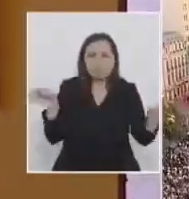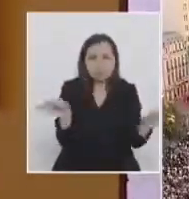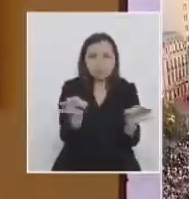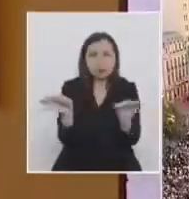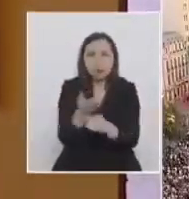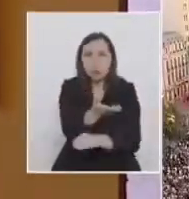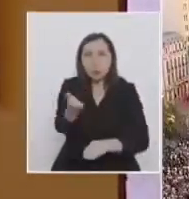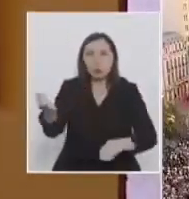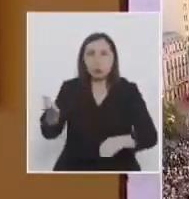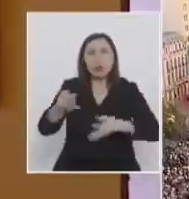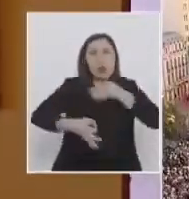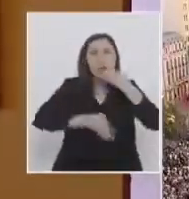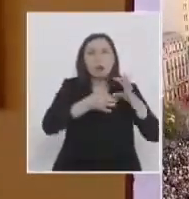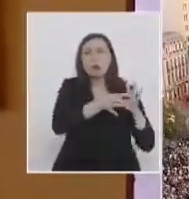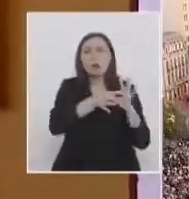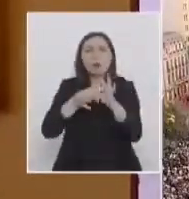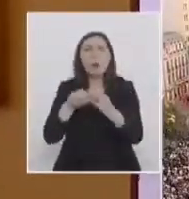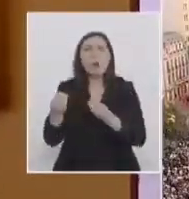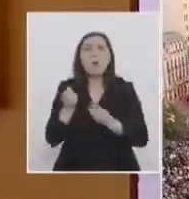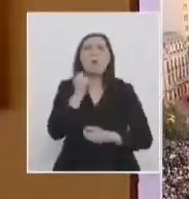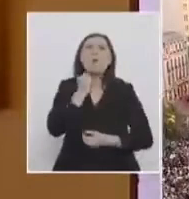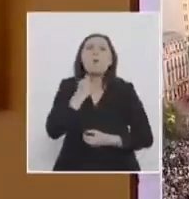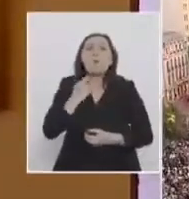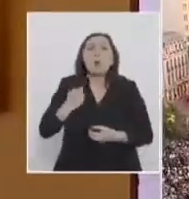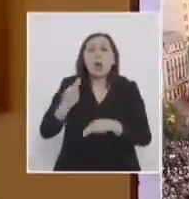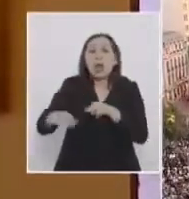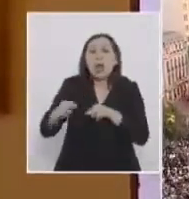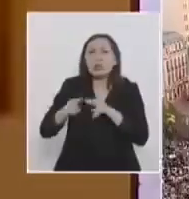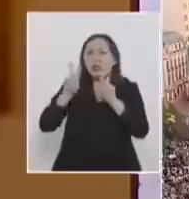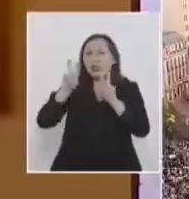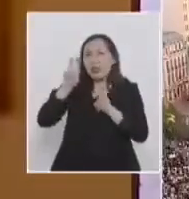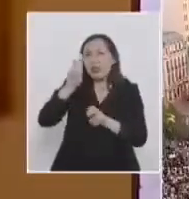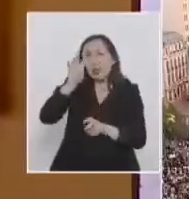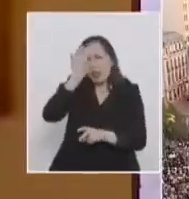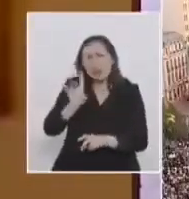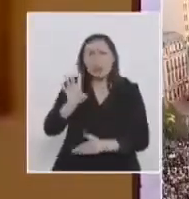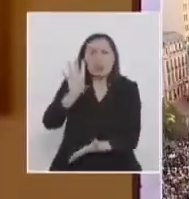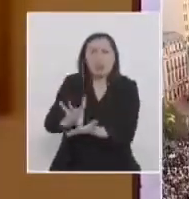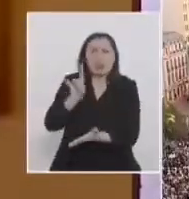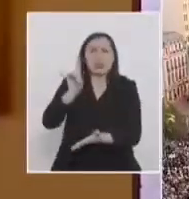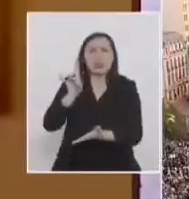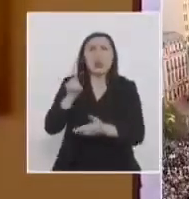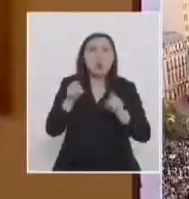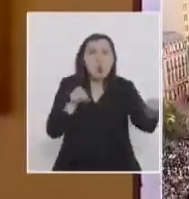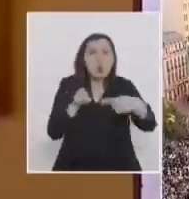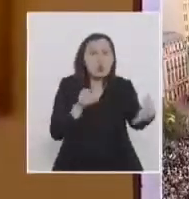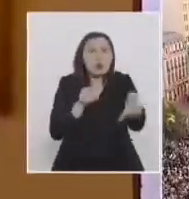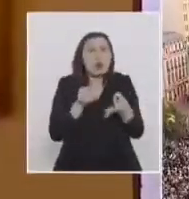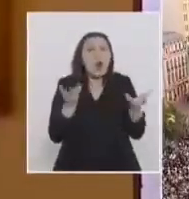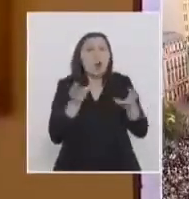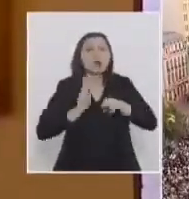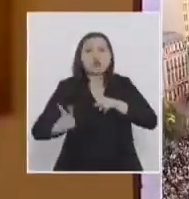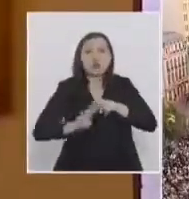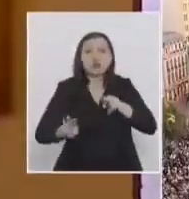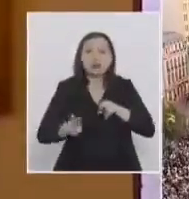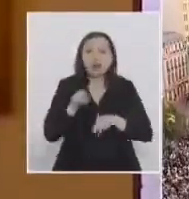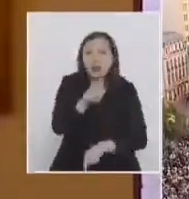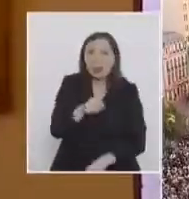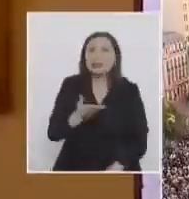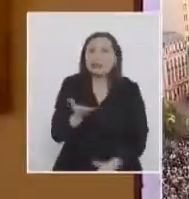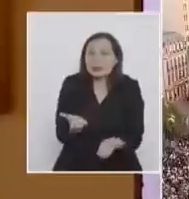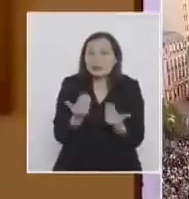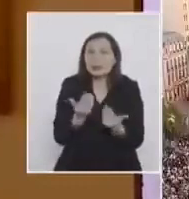para contarles el porqué de nuestras decisiones, para que sean parte también de las soluciones. Y eso requiere